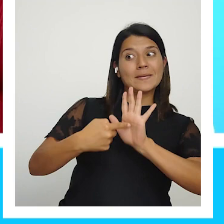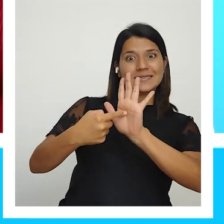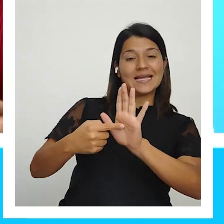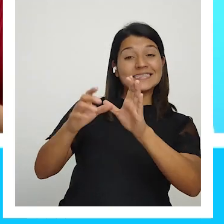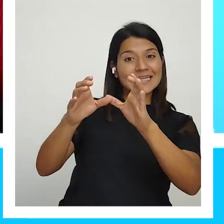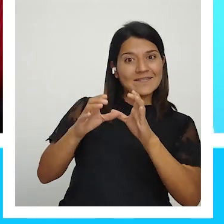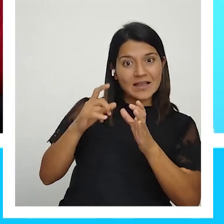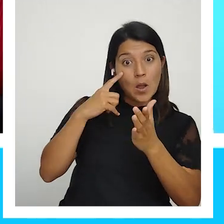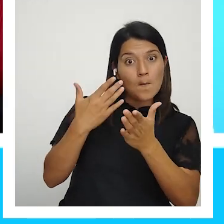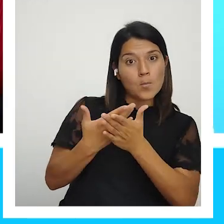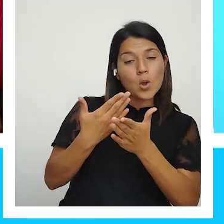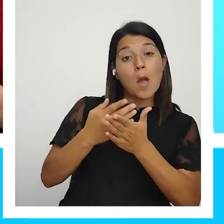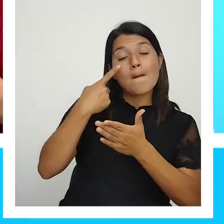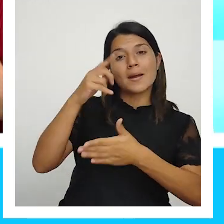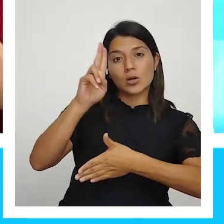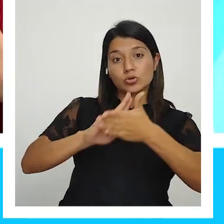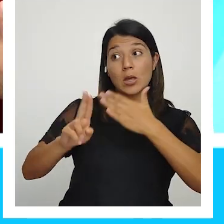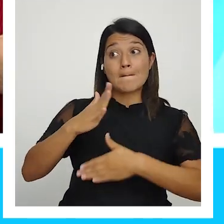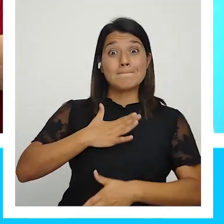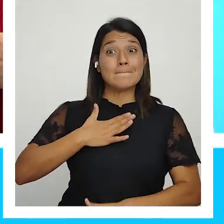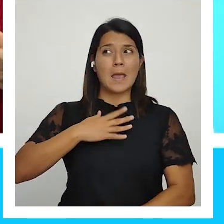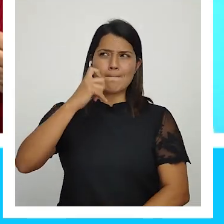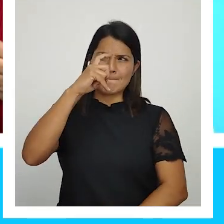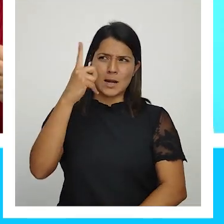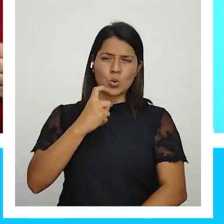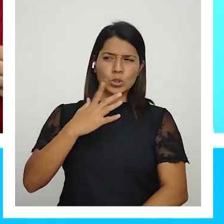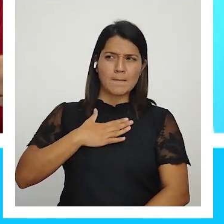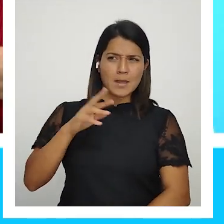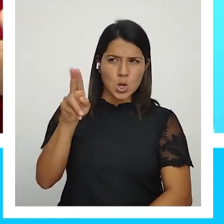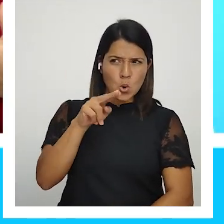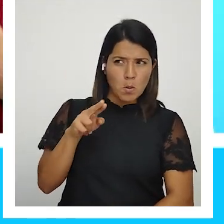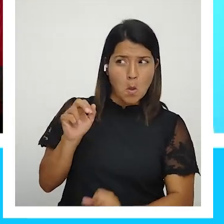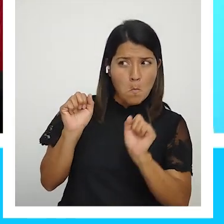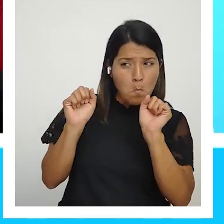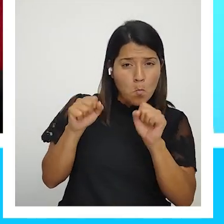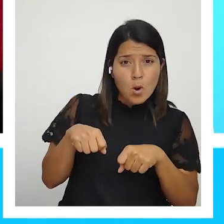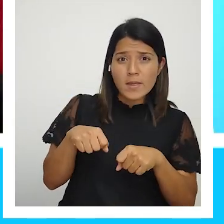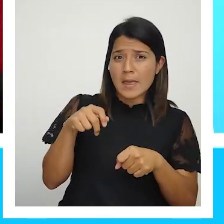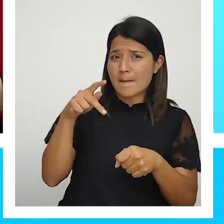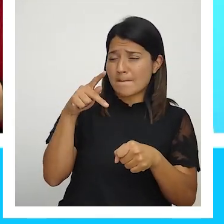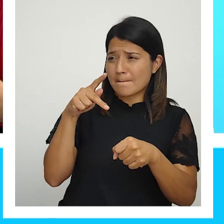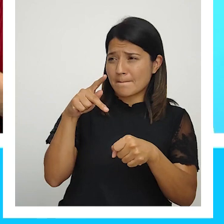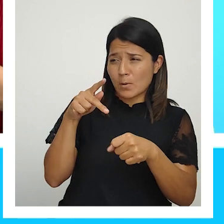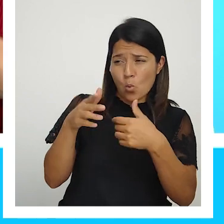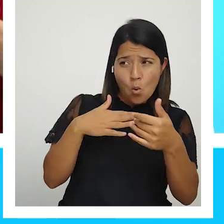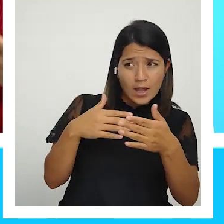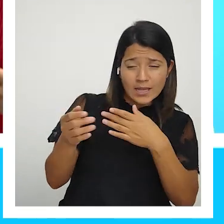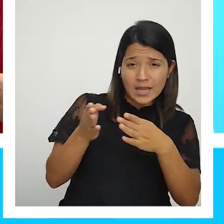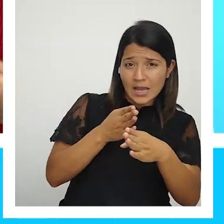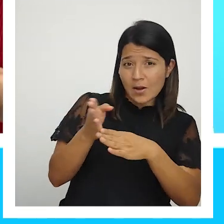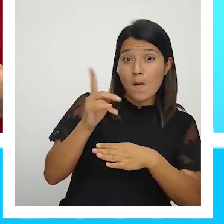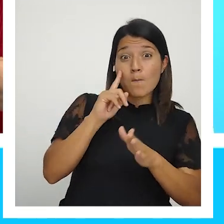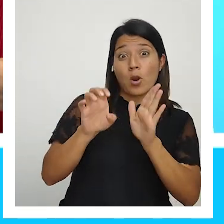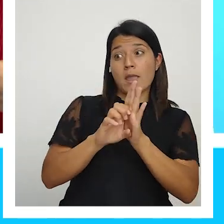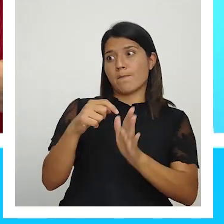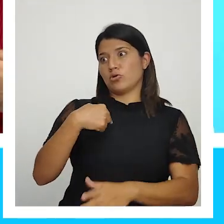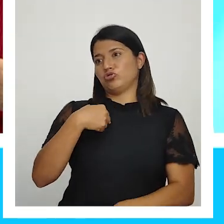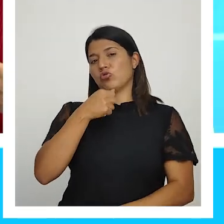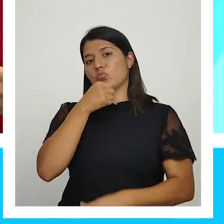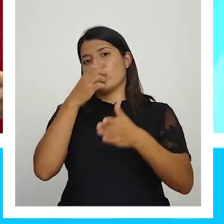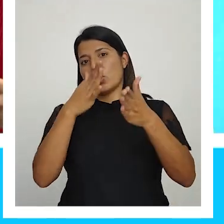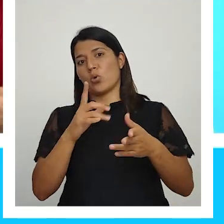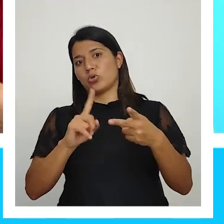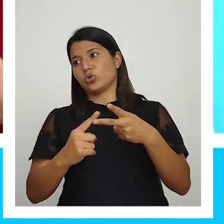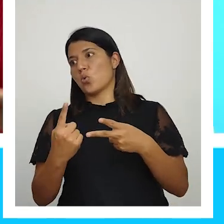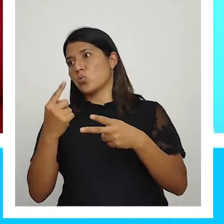pregunta mi compañero productor que puede ser abierta a cualquier especialización. Por ejemplo, yo periodista, una